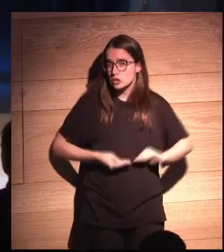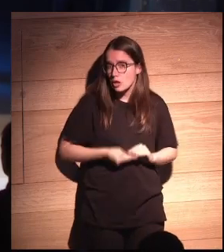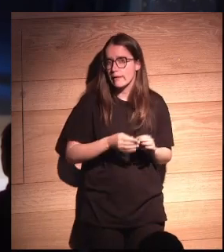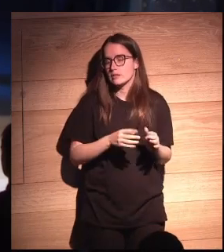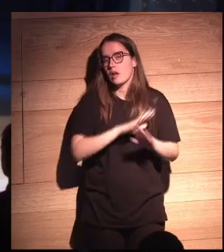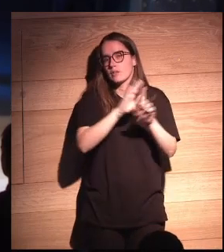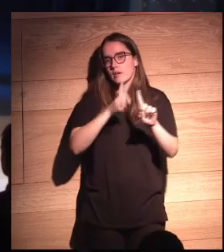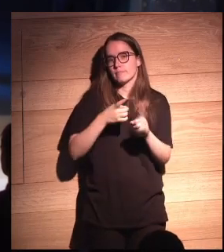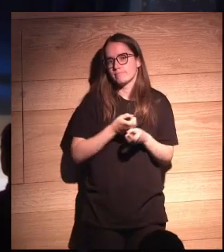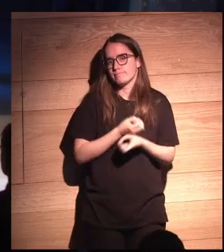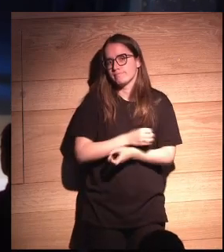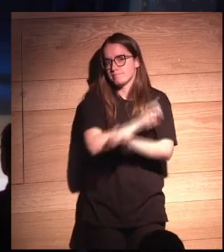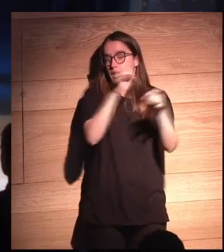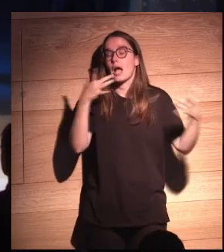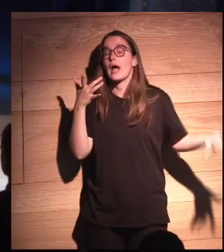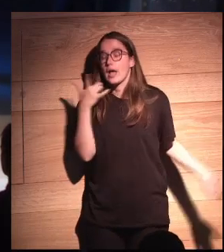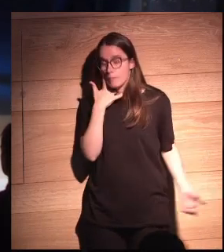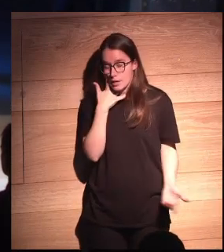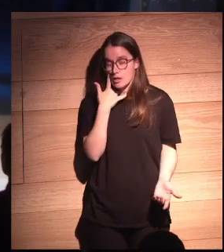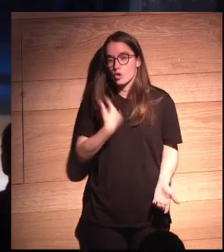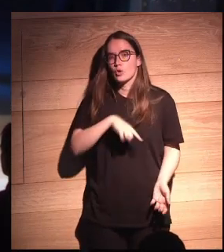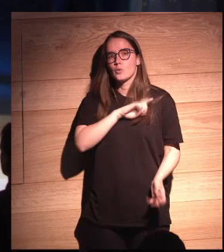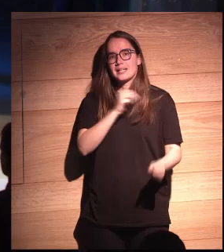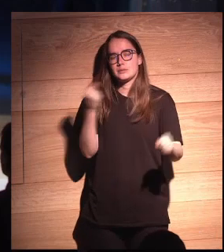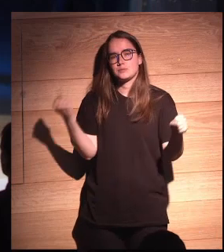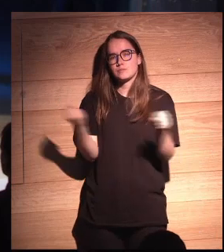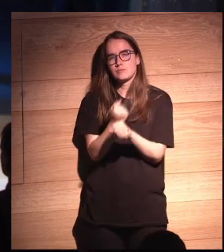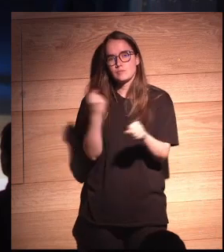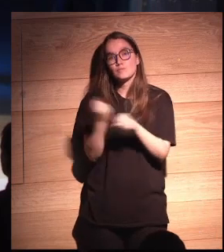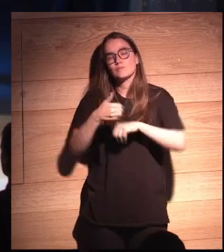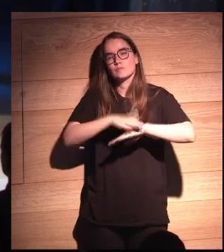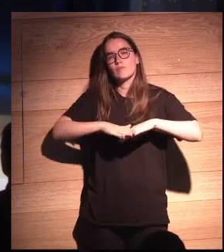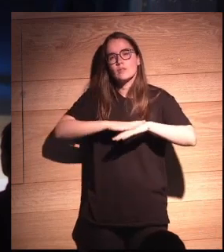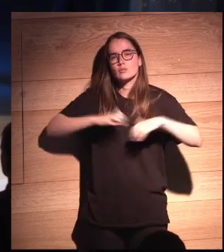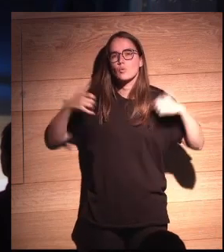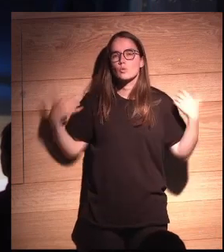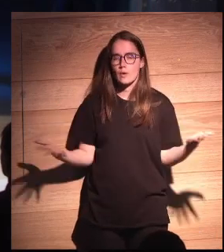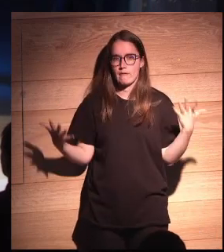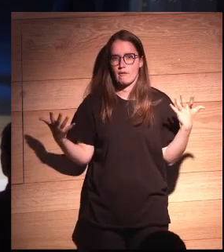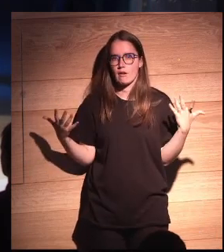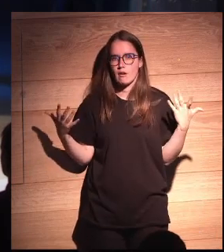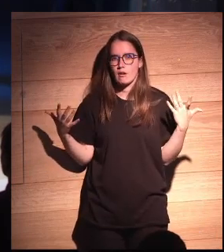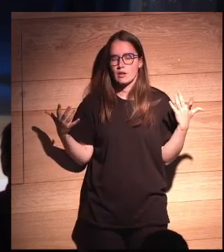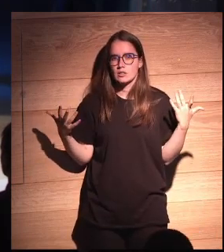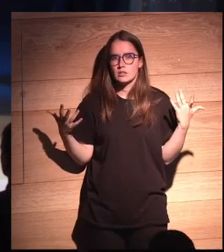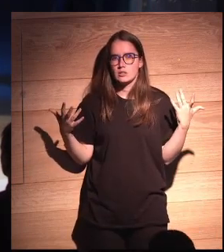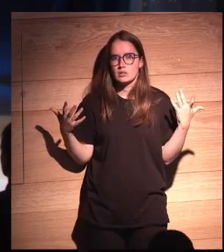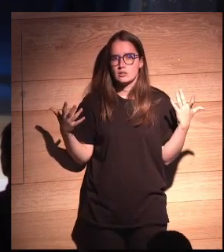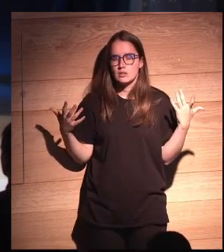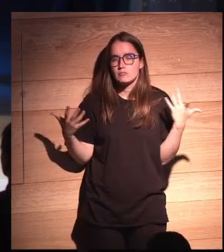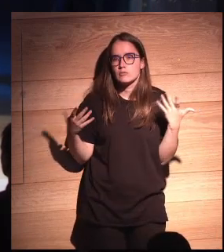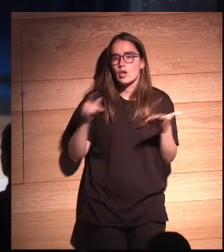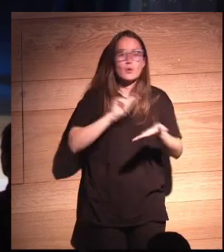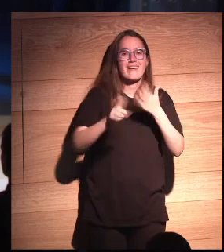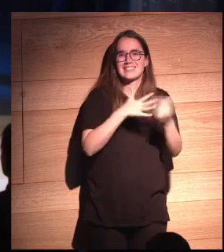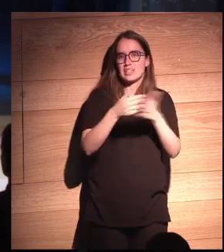determinamos que, a ver, nuestro trabajo básicamente es el de... es comparable con el de un